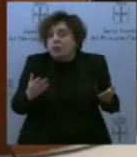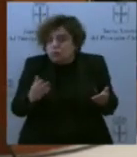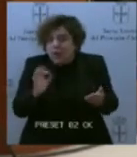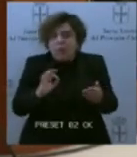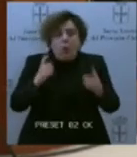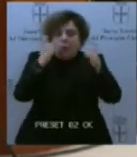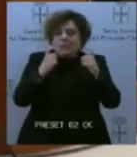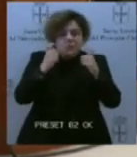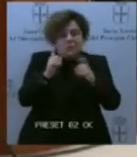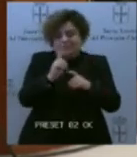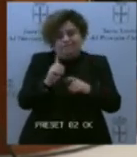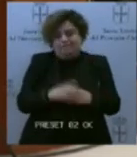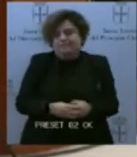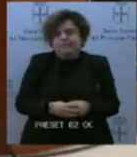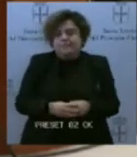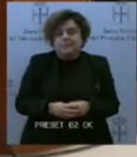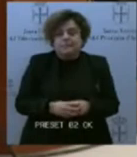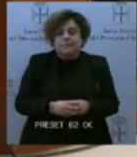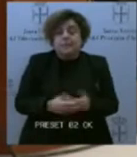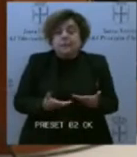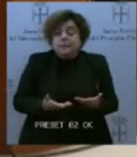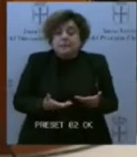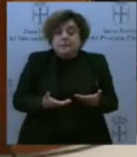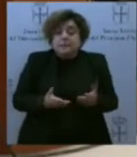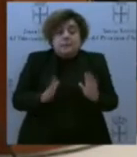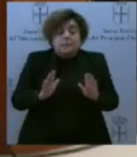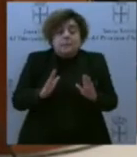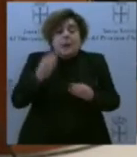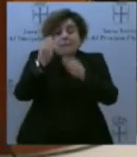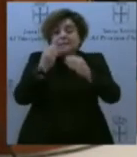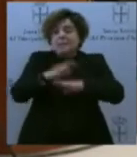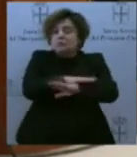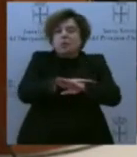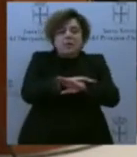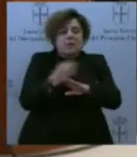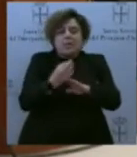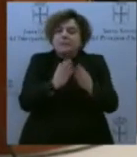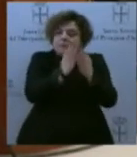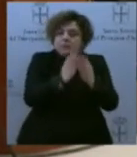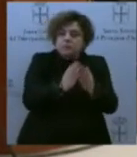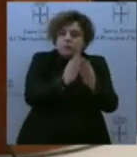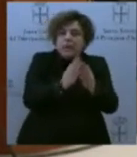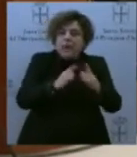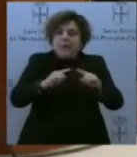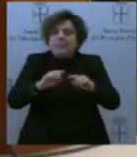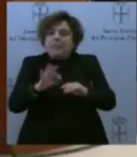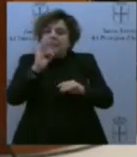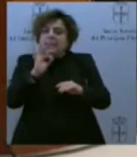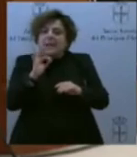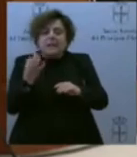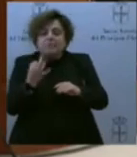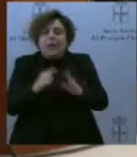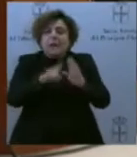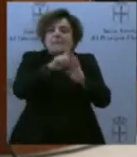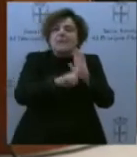Pero pensamos que el Gobierno debería estudiar y decidir de algunas medidas urgentes que compartimos con ustedes en el documento